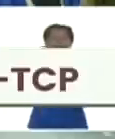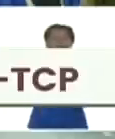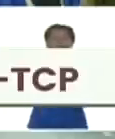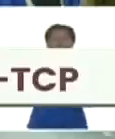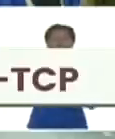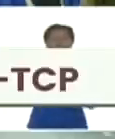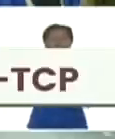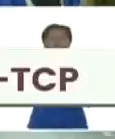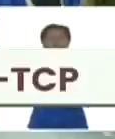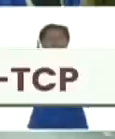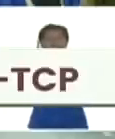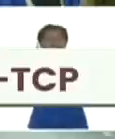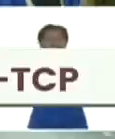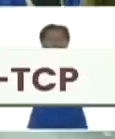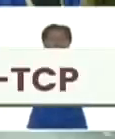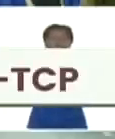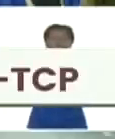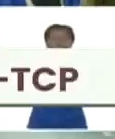a